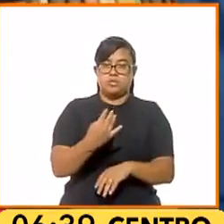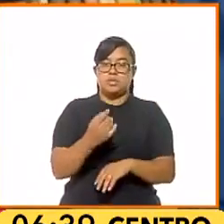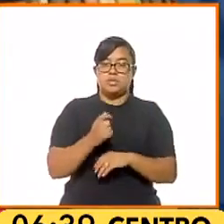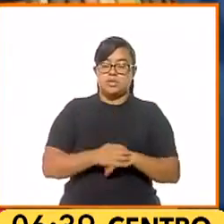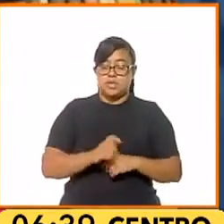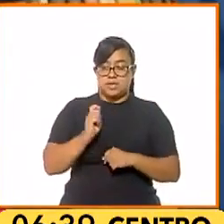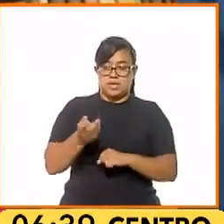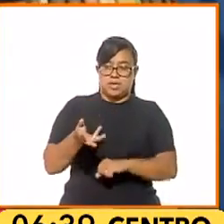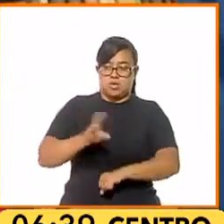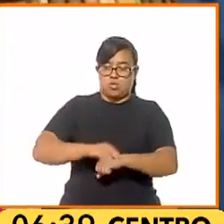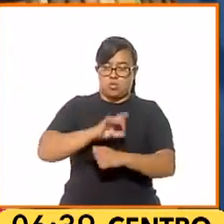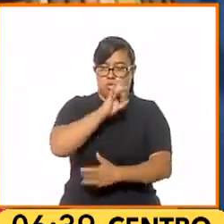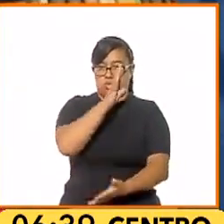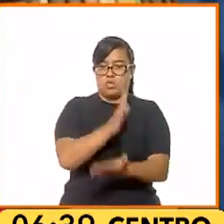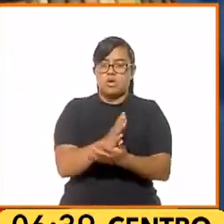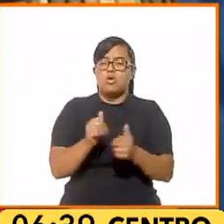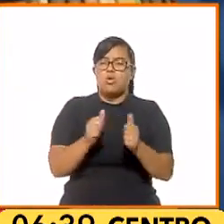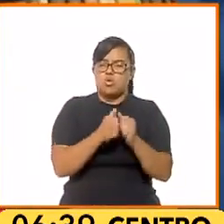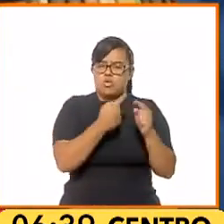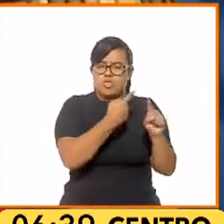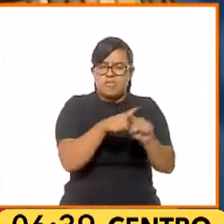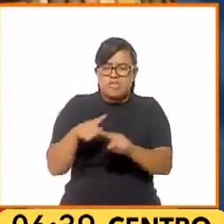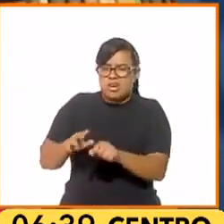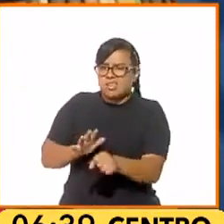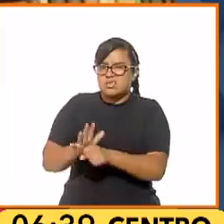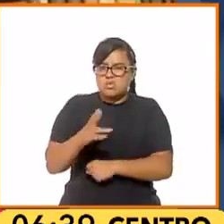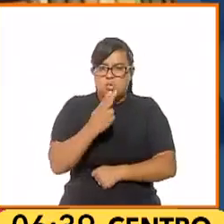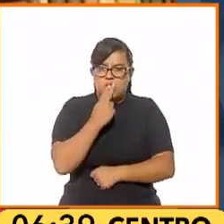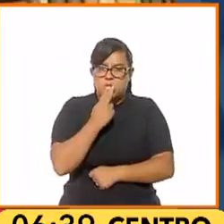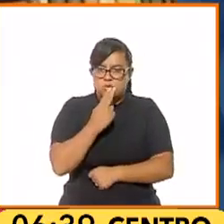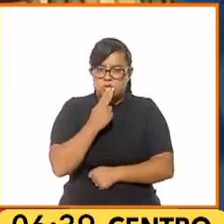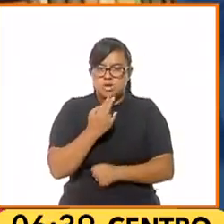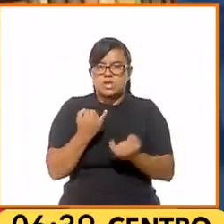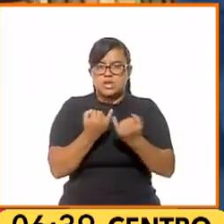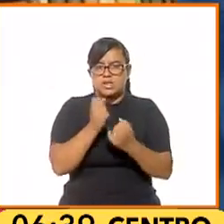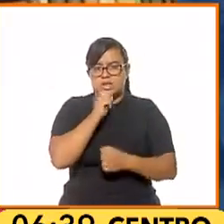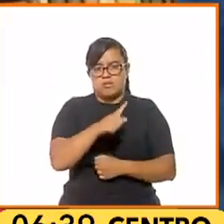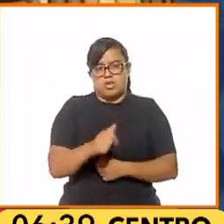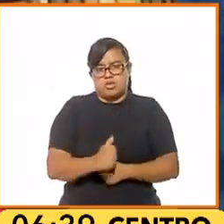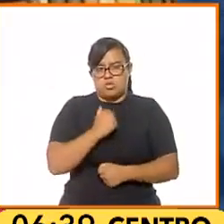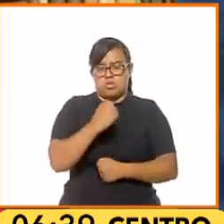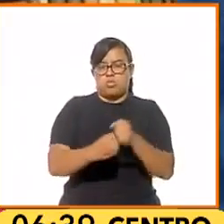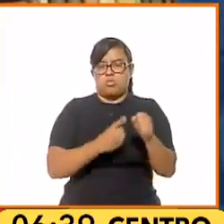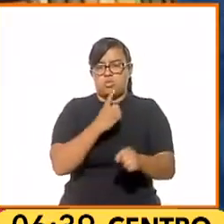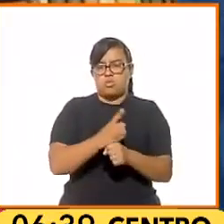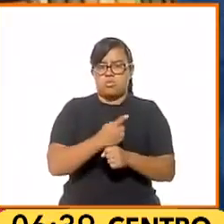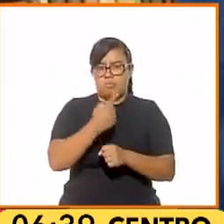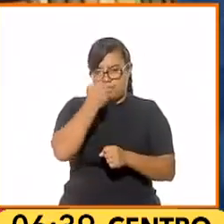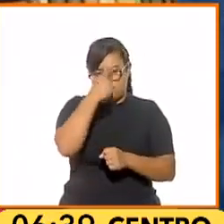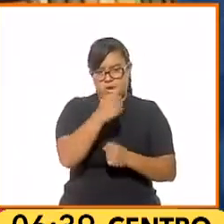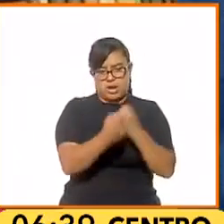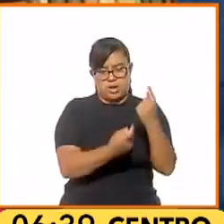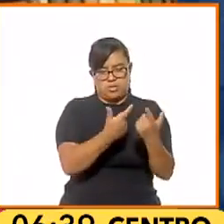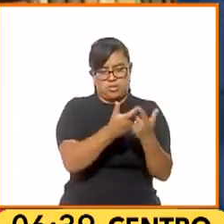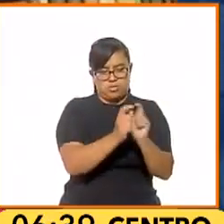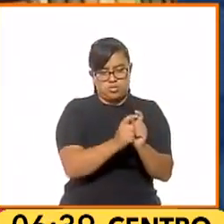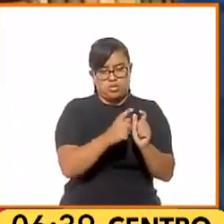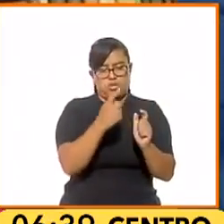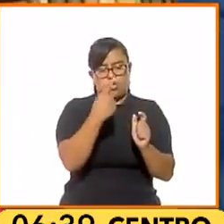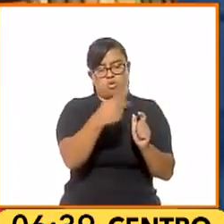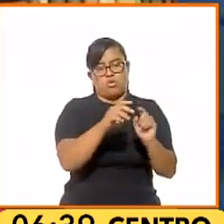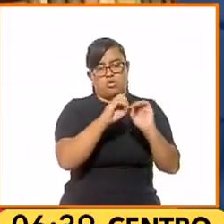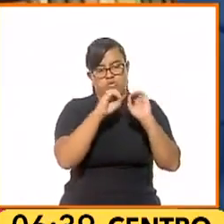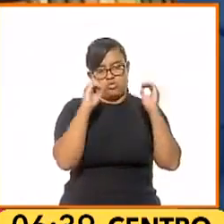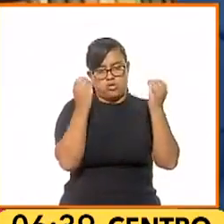concesión única con diferentes usos y posibilidades para grupos y organizaciones